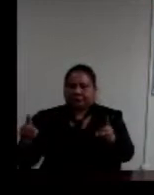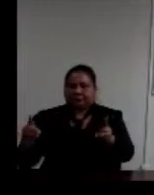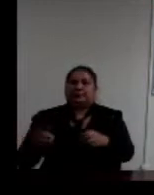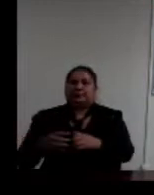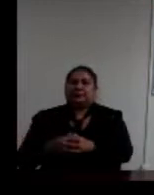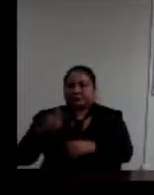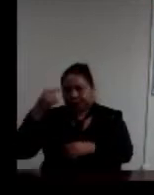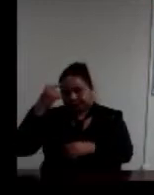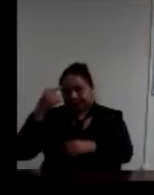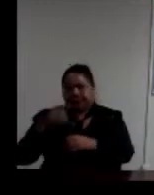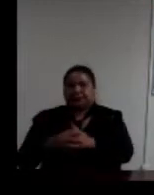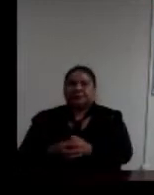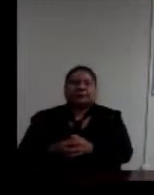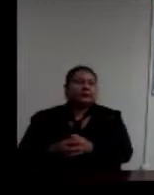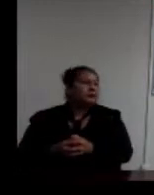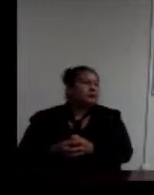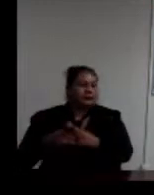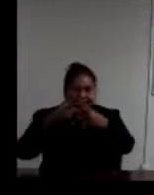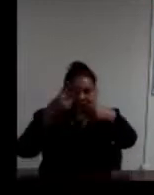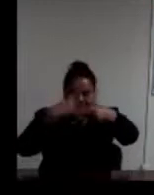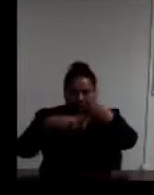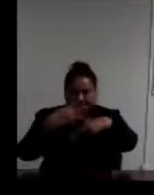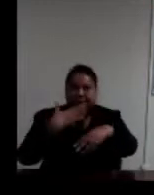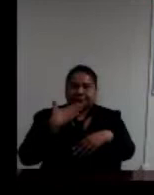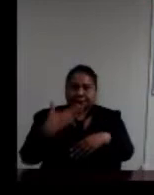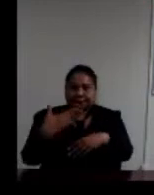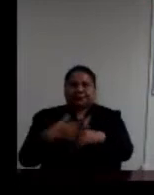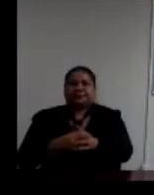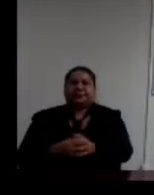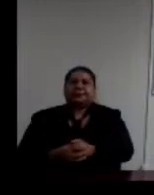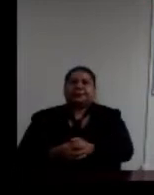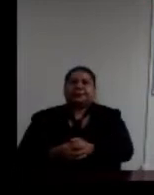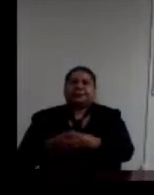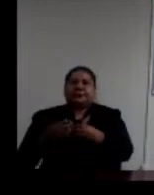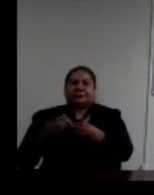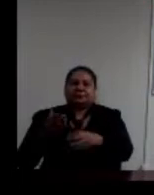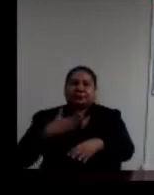Neuroconductual. Bienvenido, doctor. Muchas gracias, buenos días.